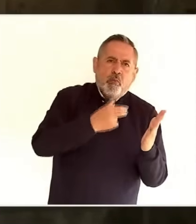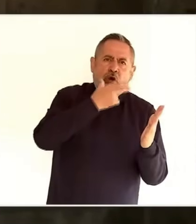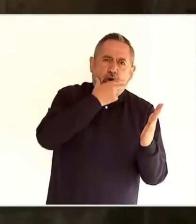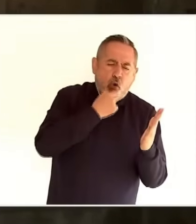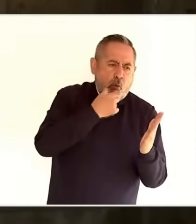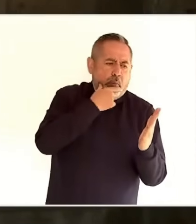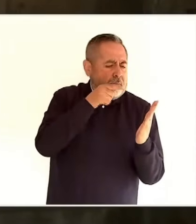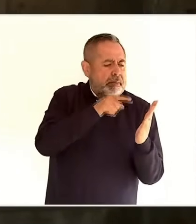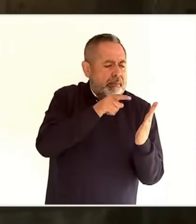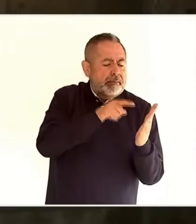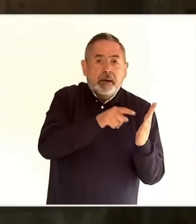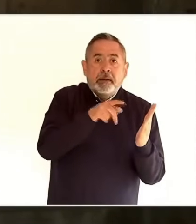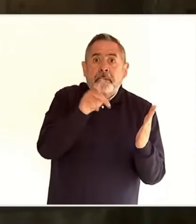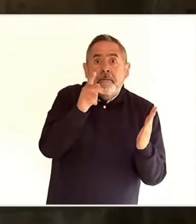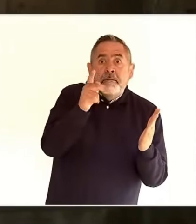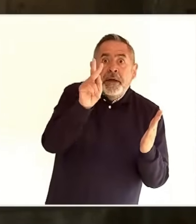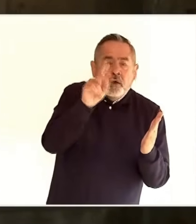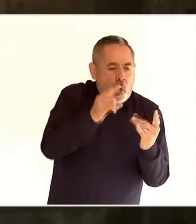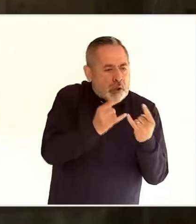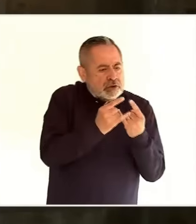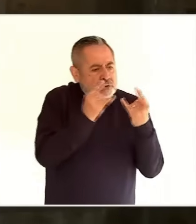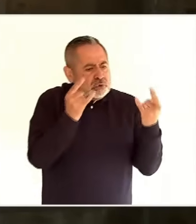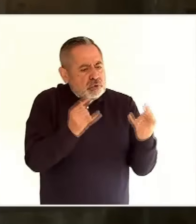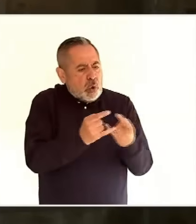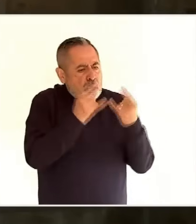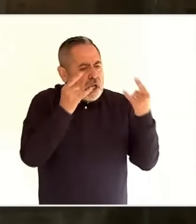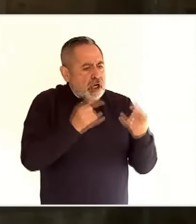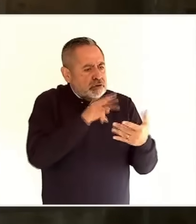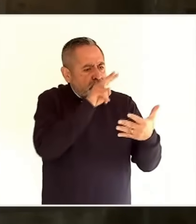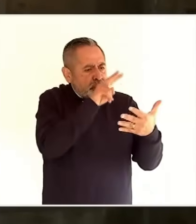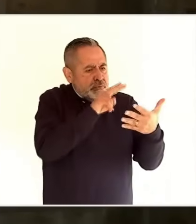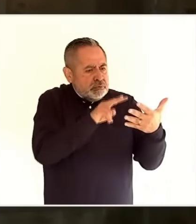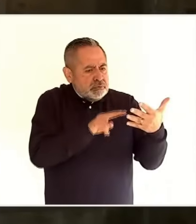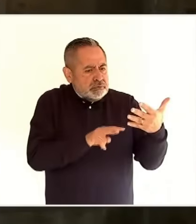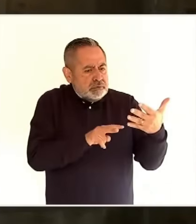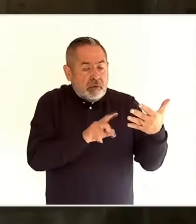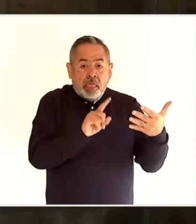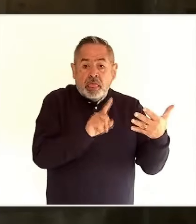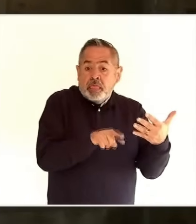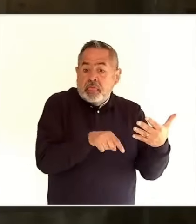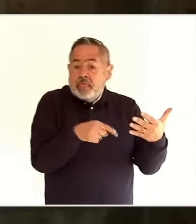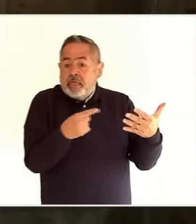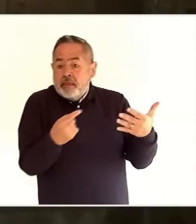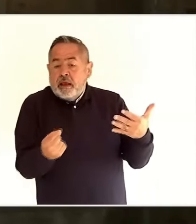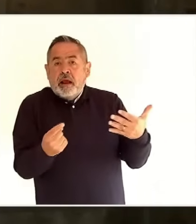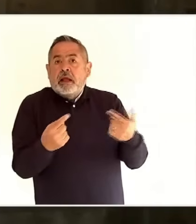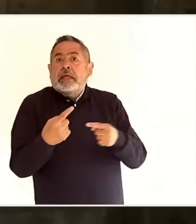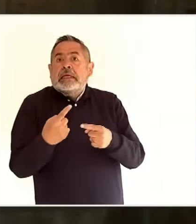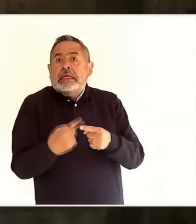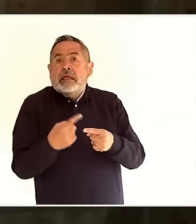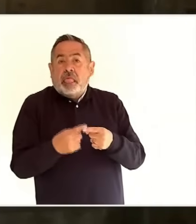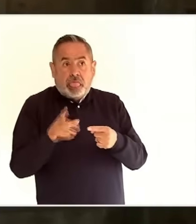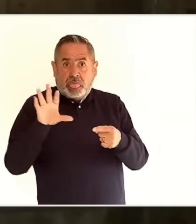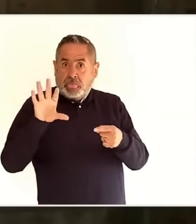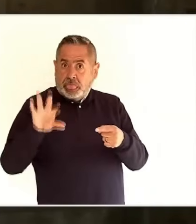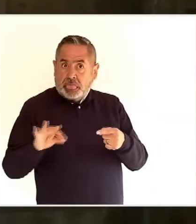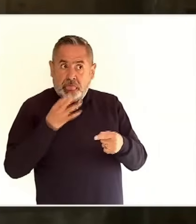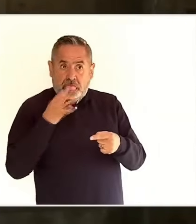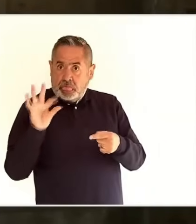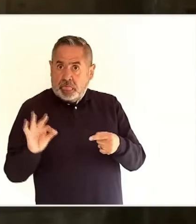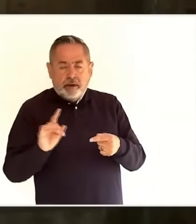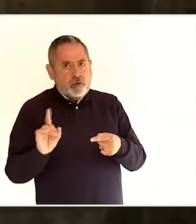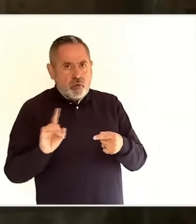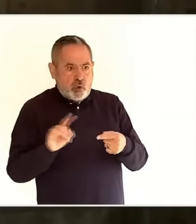márgenes de estos relatos, aunque nunca en la insignificancia, han permanecido las esposas de estos